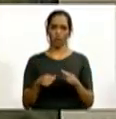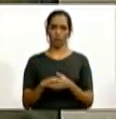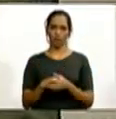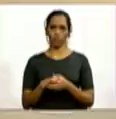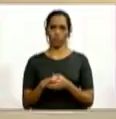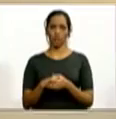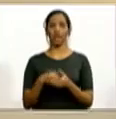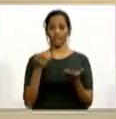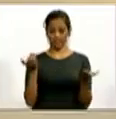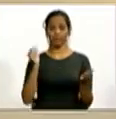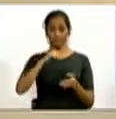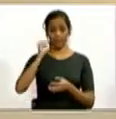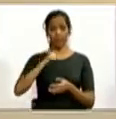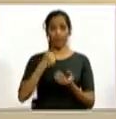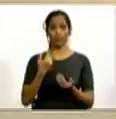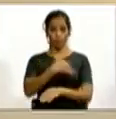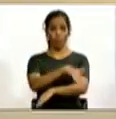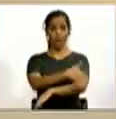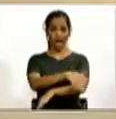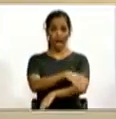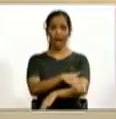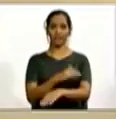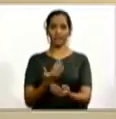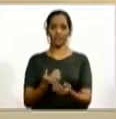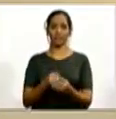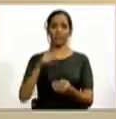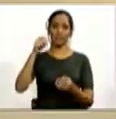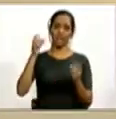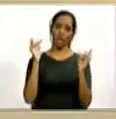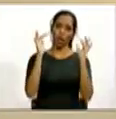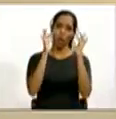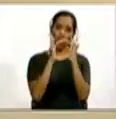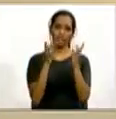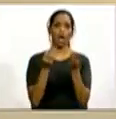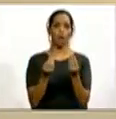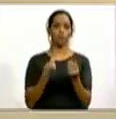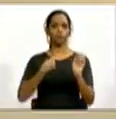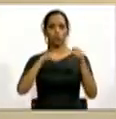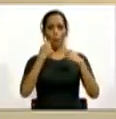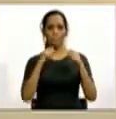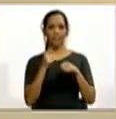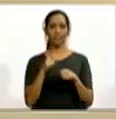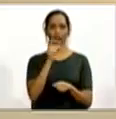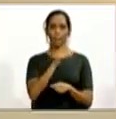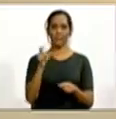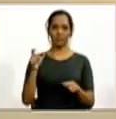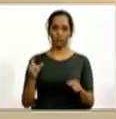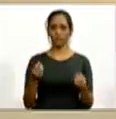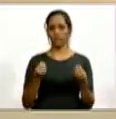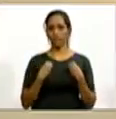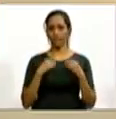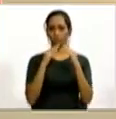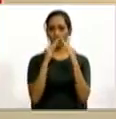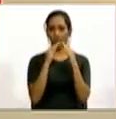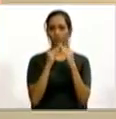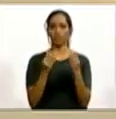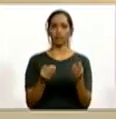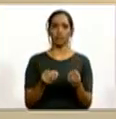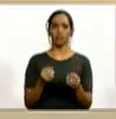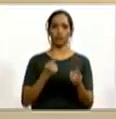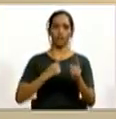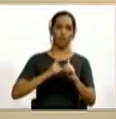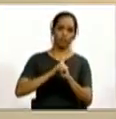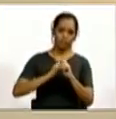Es un paso importante. Está una avenida principal y es una calle alterna que conecta a muchos comercios y los habitantes que están ahí, para no dar todo un